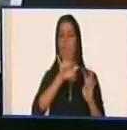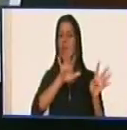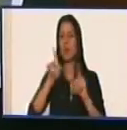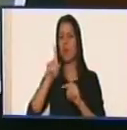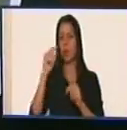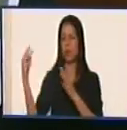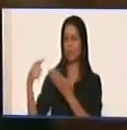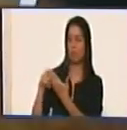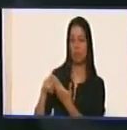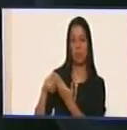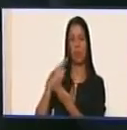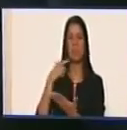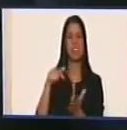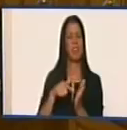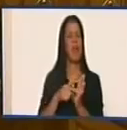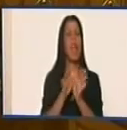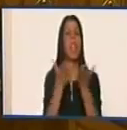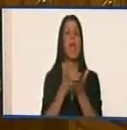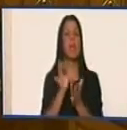que decía el libro azul.